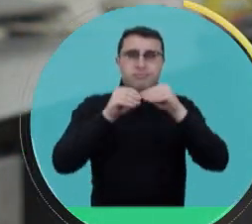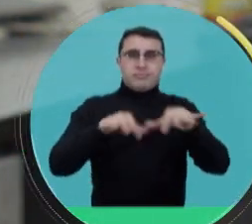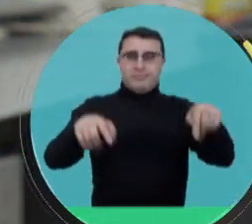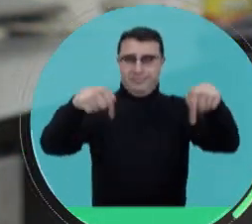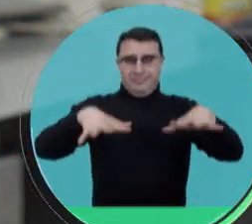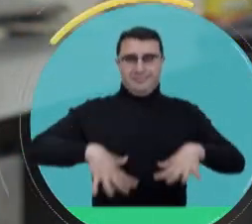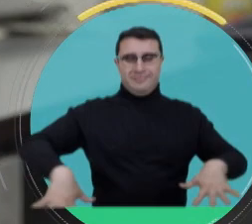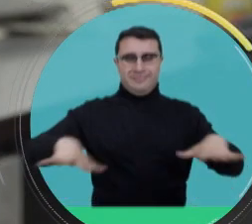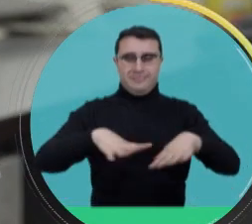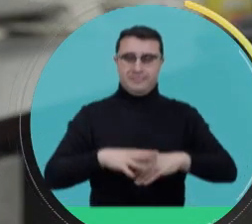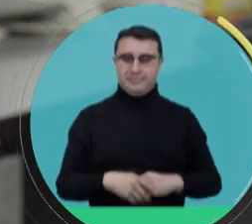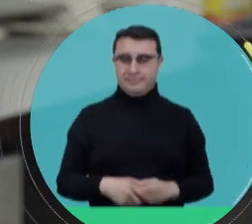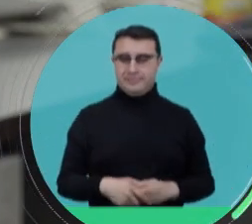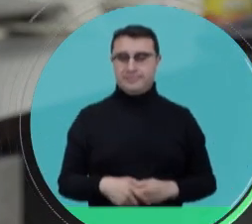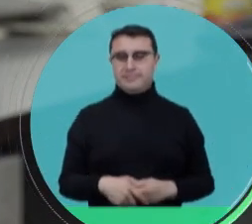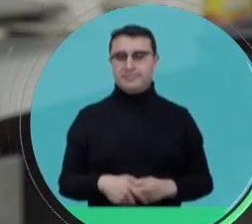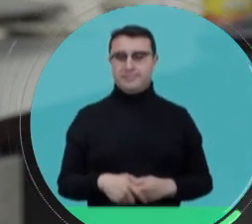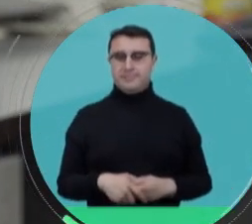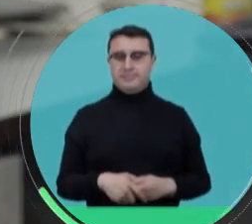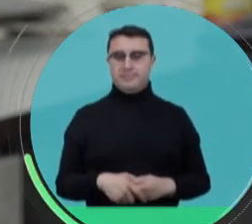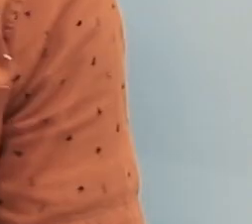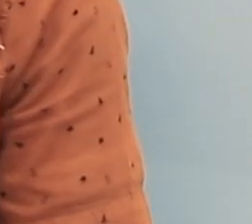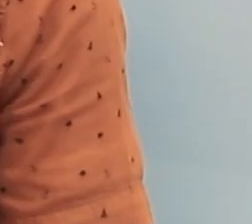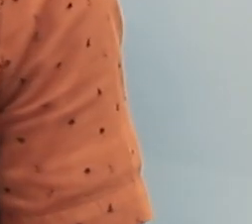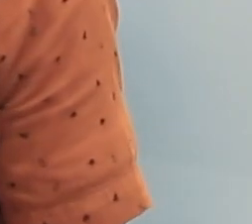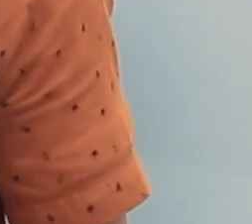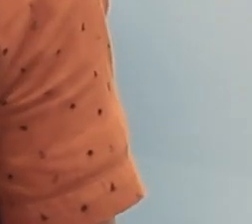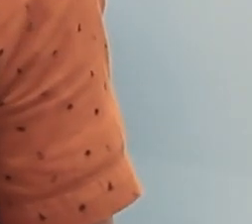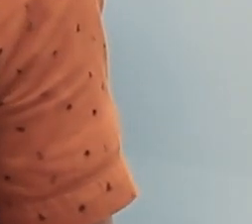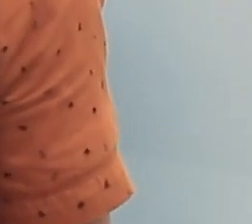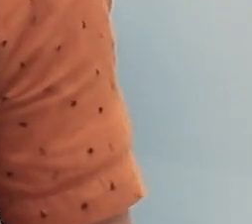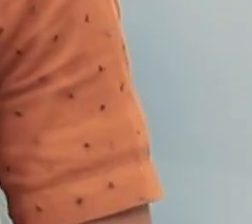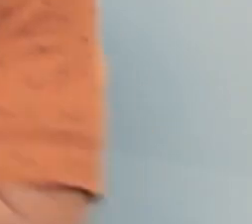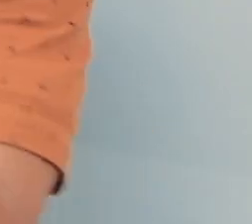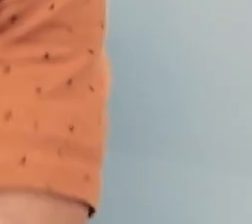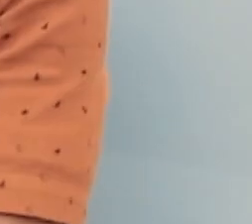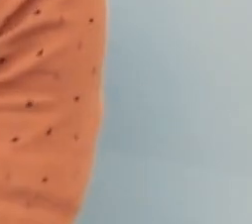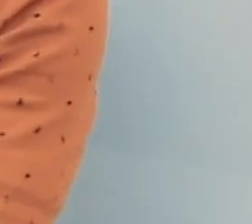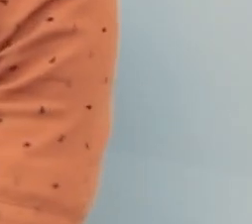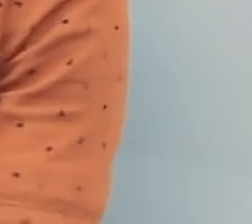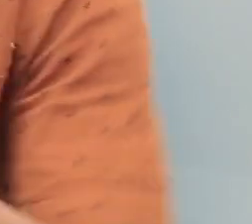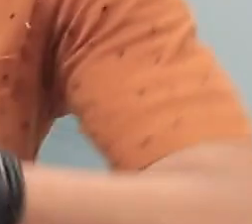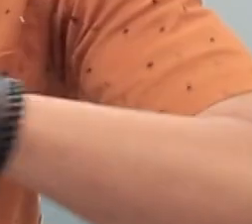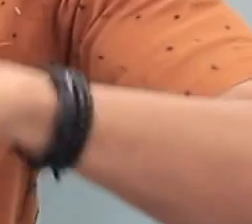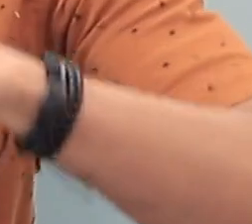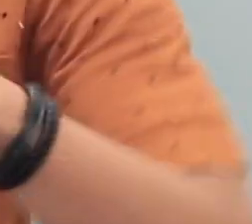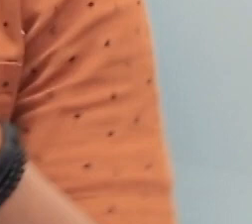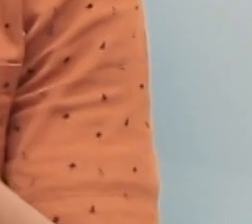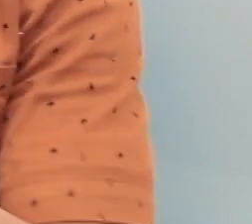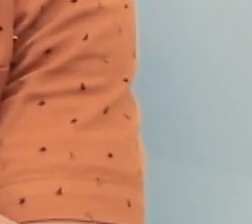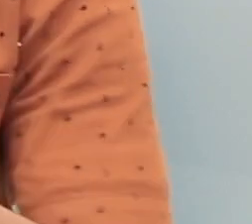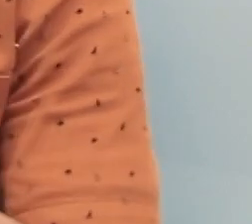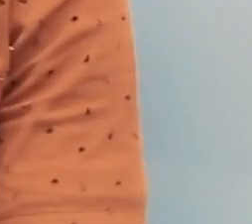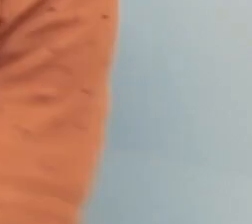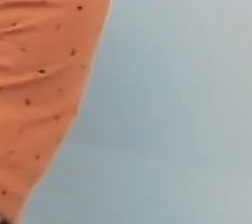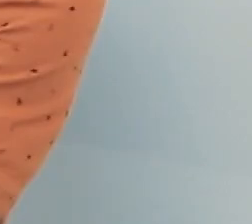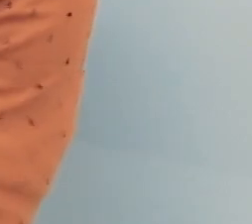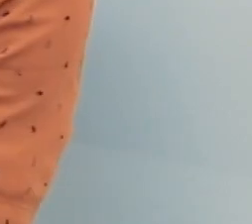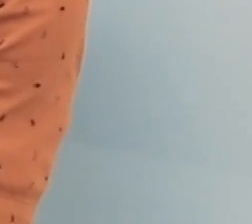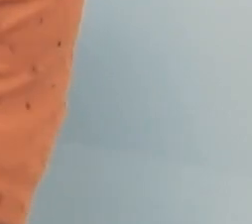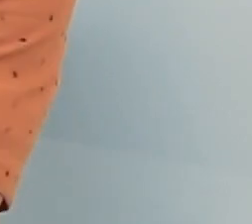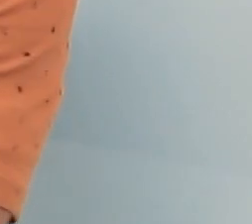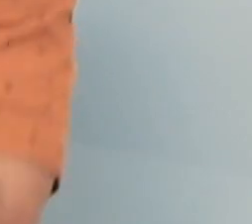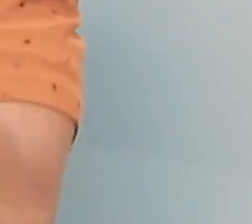novedades para que compartamos en este espacio déjame decirte que este año te he visto trabajando muchísimo más fuerte